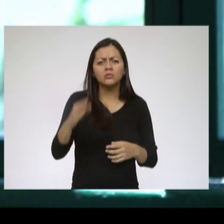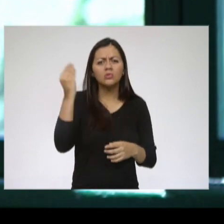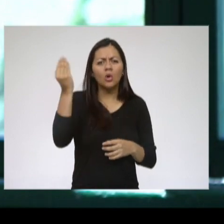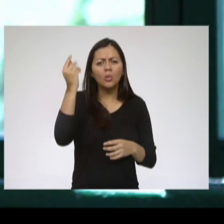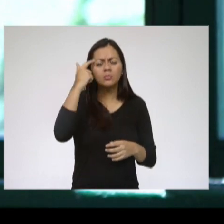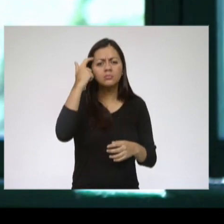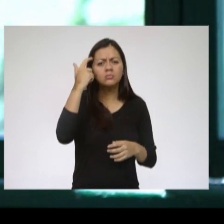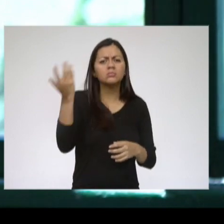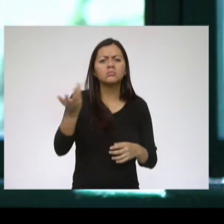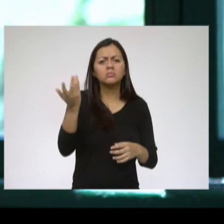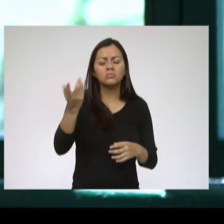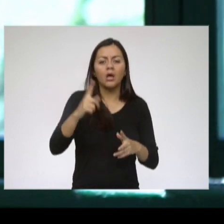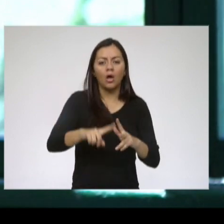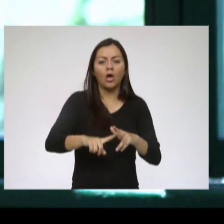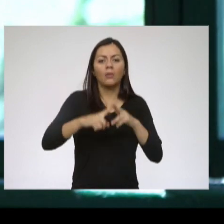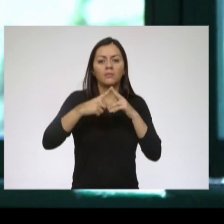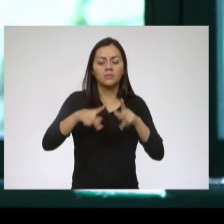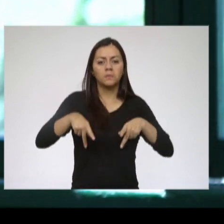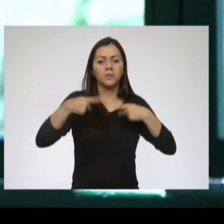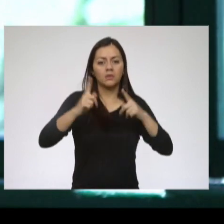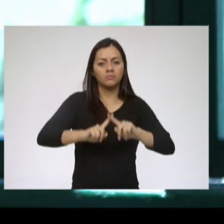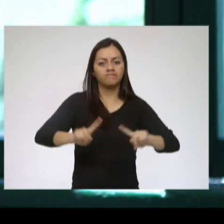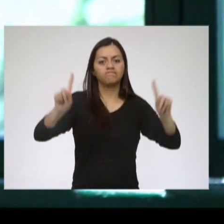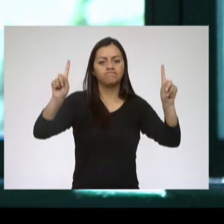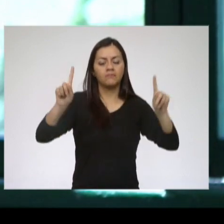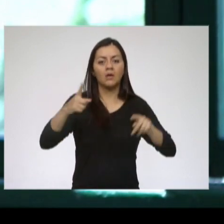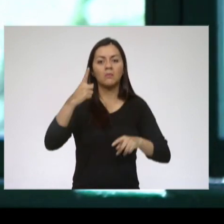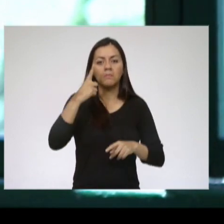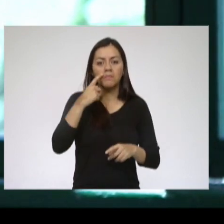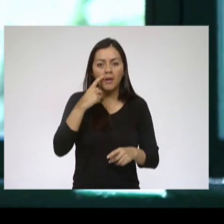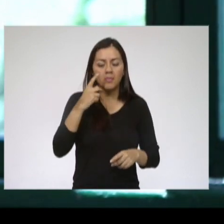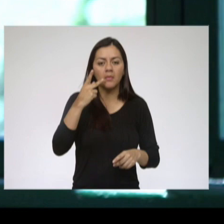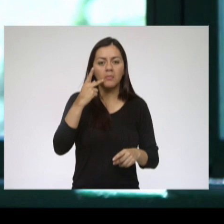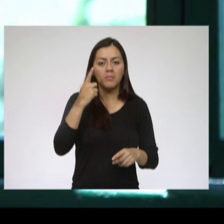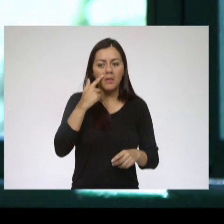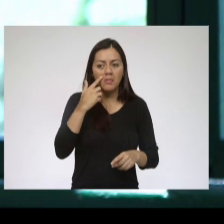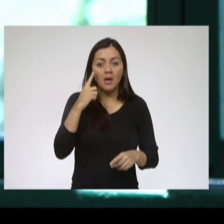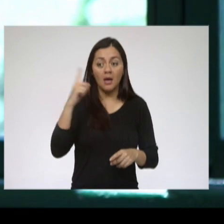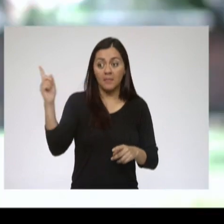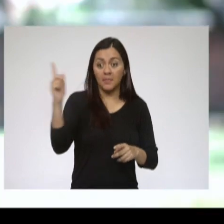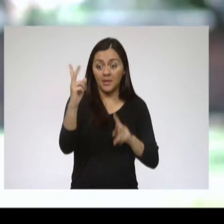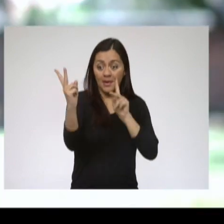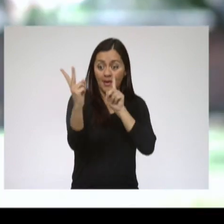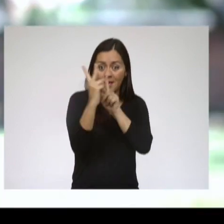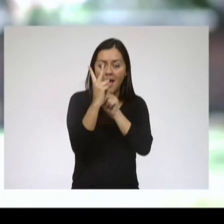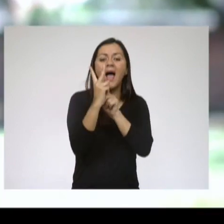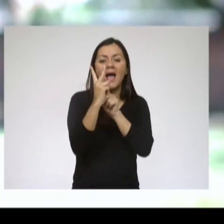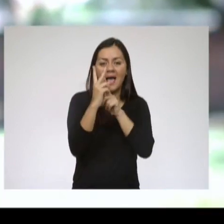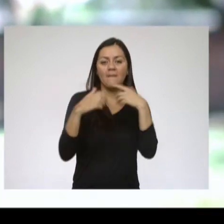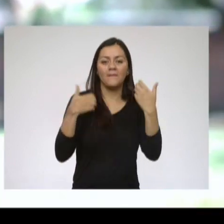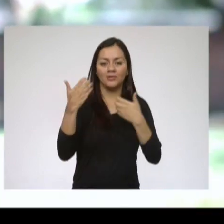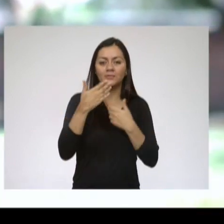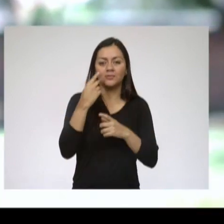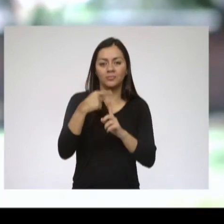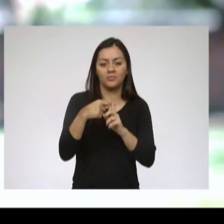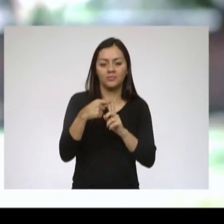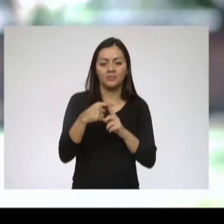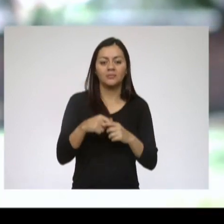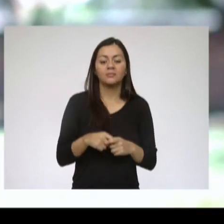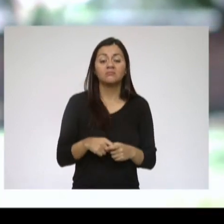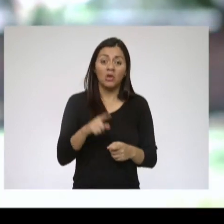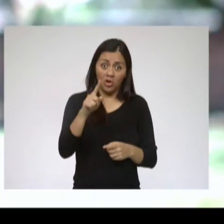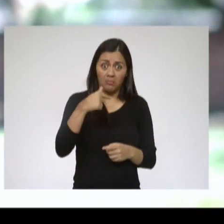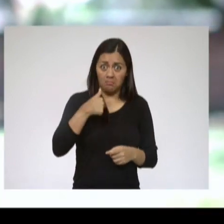jóvenes? Creo que empiezan una nueva vida, con los padres presentes, emocionalmente, sí. Entonces sería algo absurdo, algo tonto que